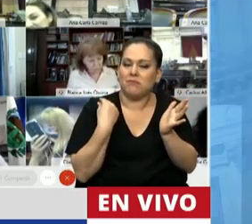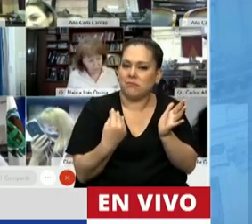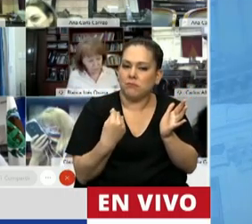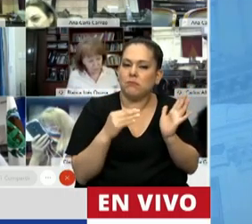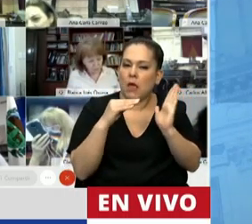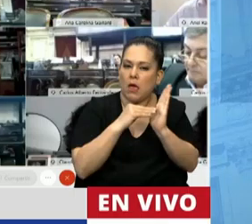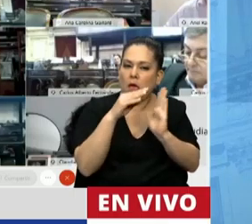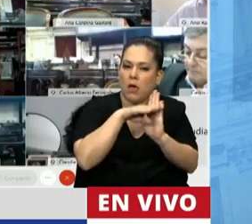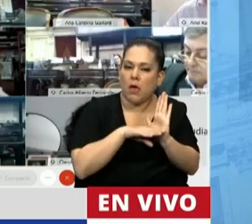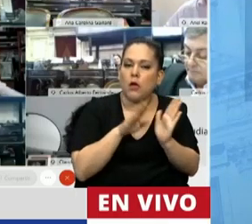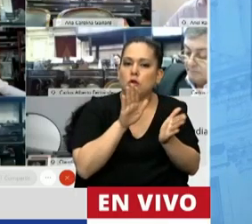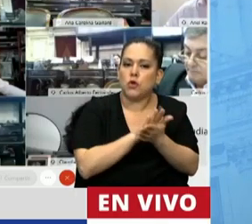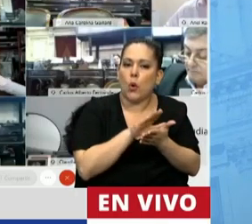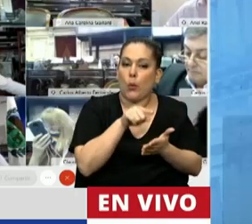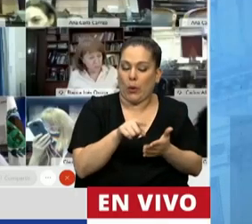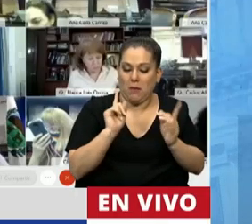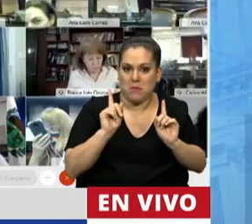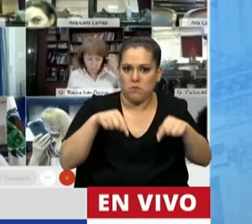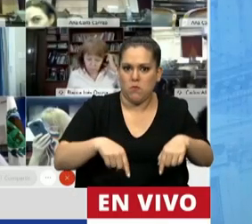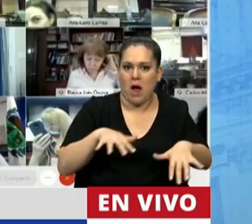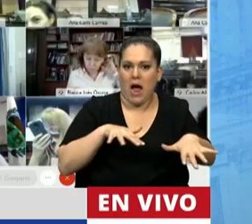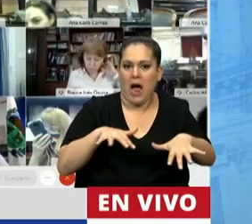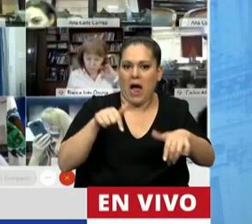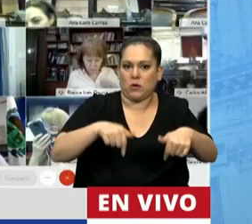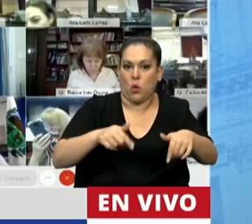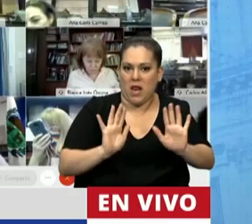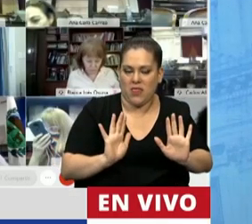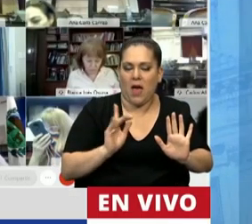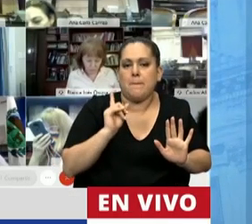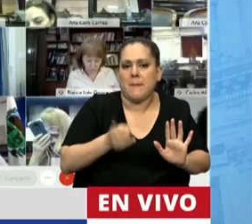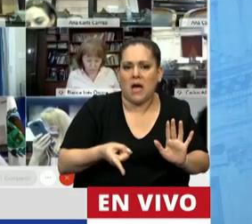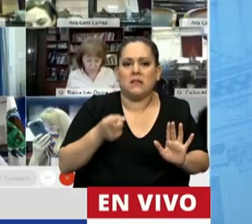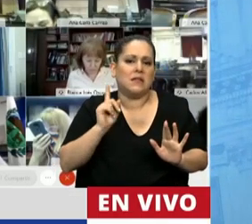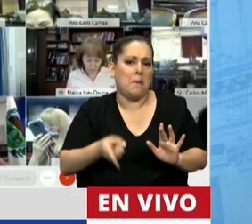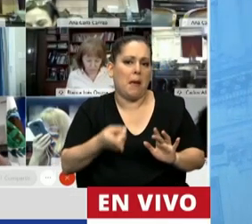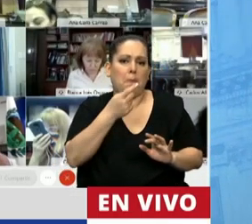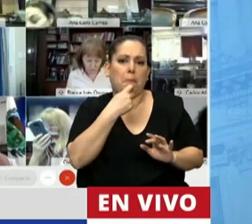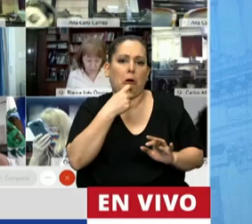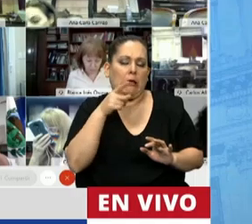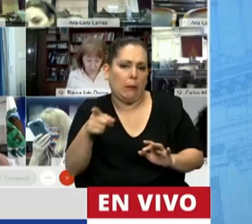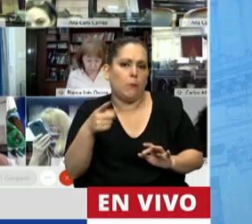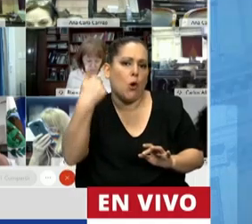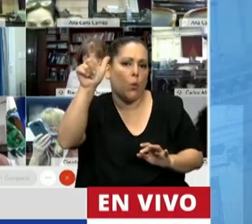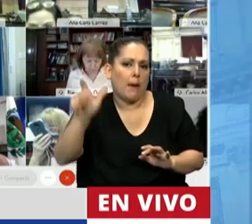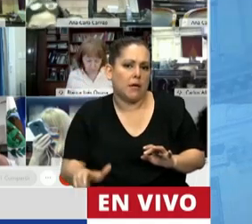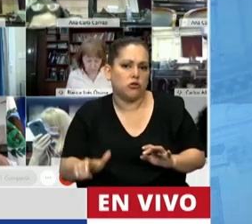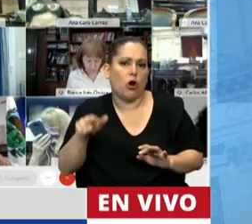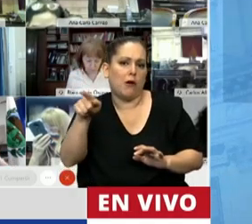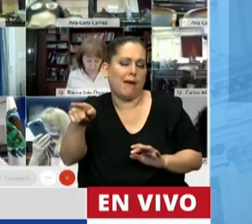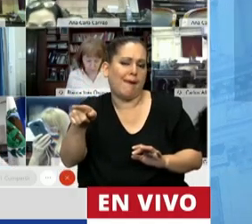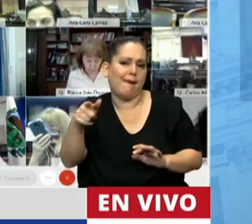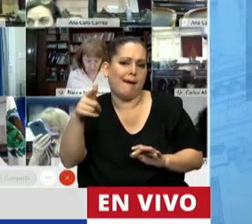no necesariamente una relación contractual, sino también otro tipo de vínculos, como pueden ser una persona que está en una